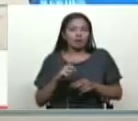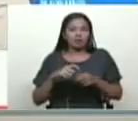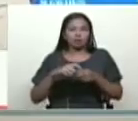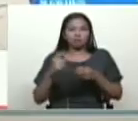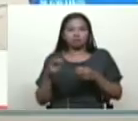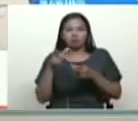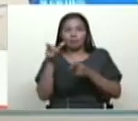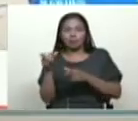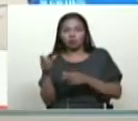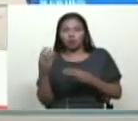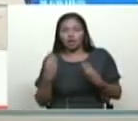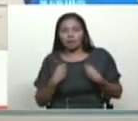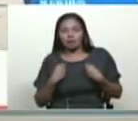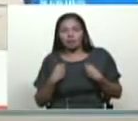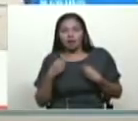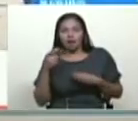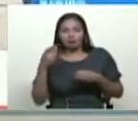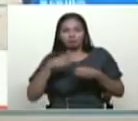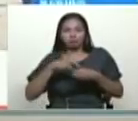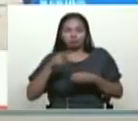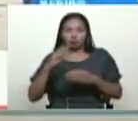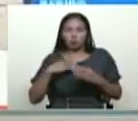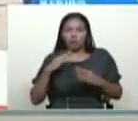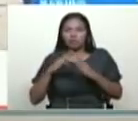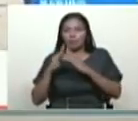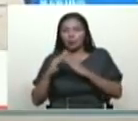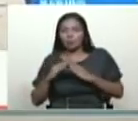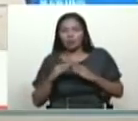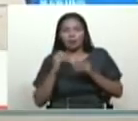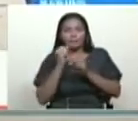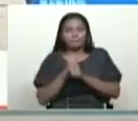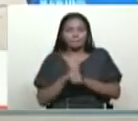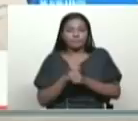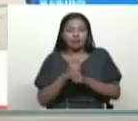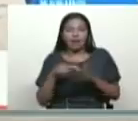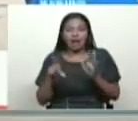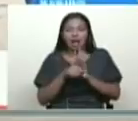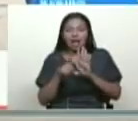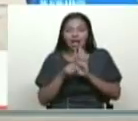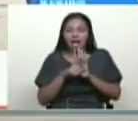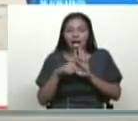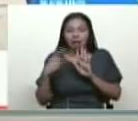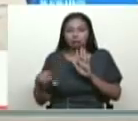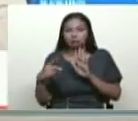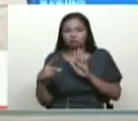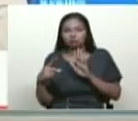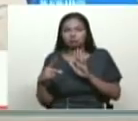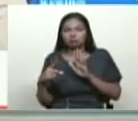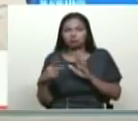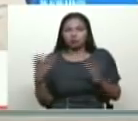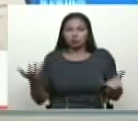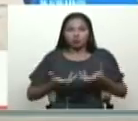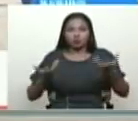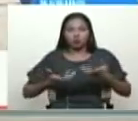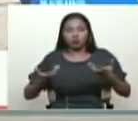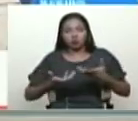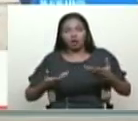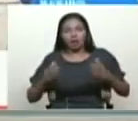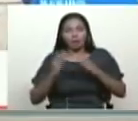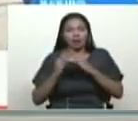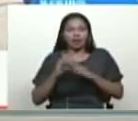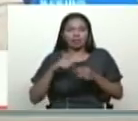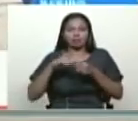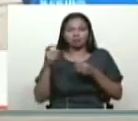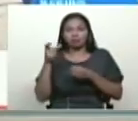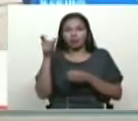inquilino de la casa. Y en vez de esperar el proceso legal para sacarlo, quemas la casa para sacar al